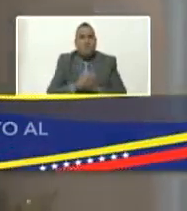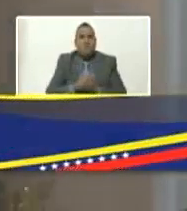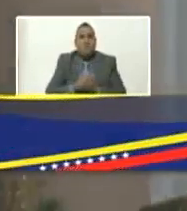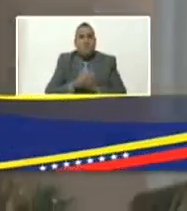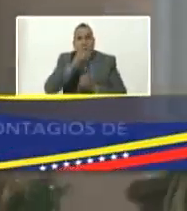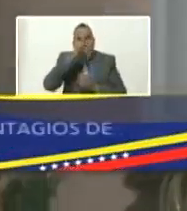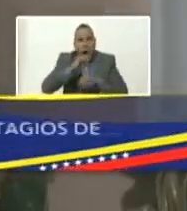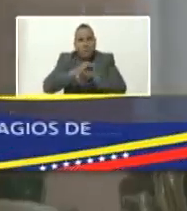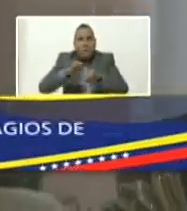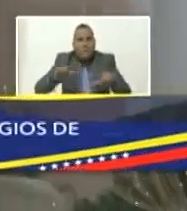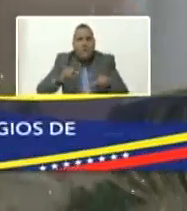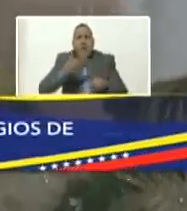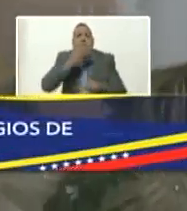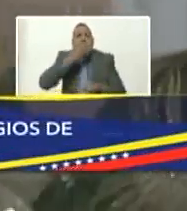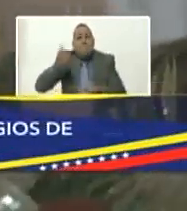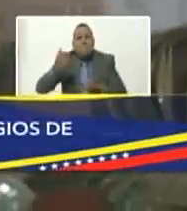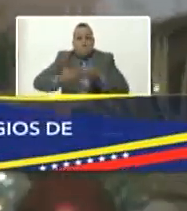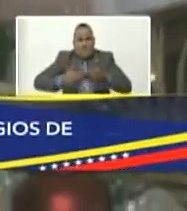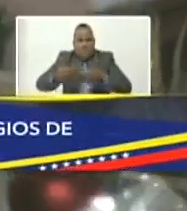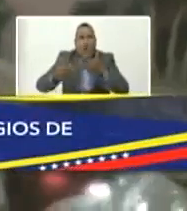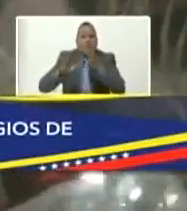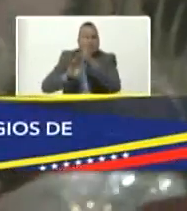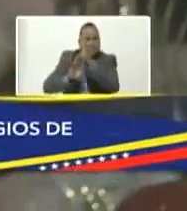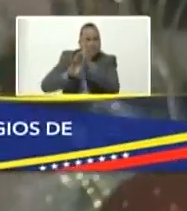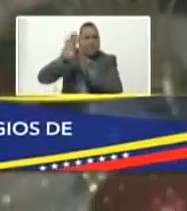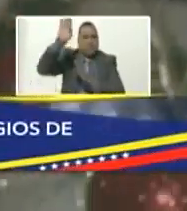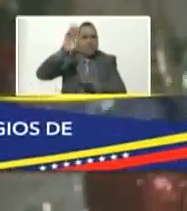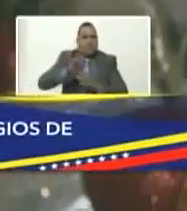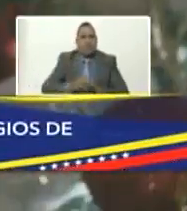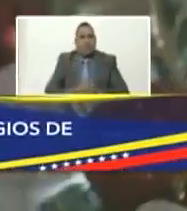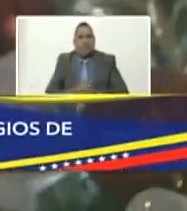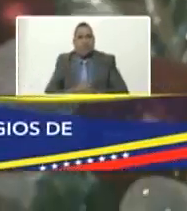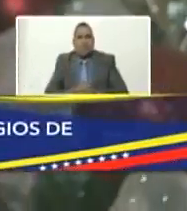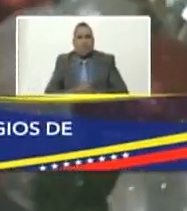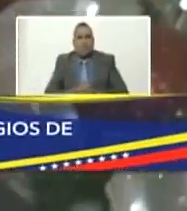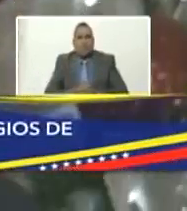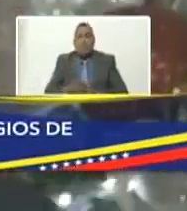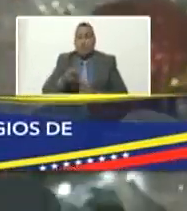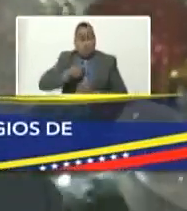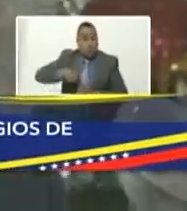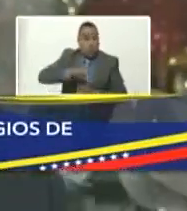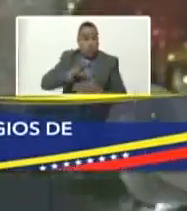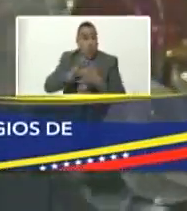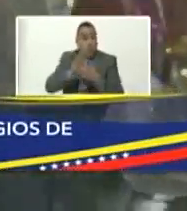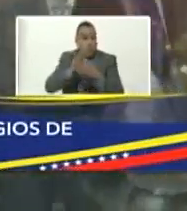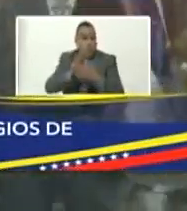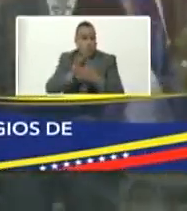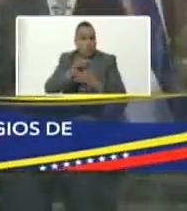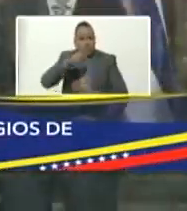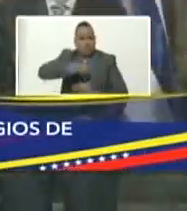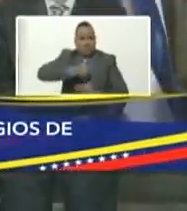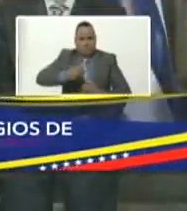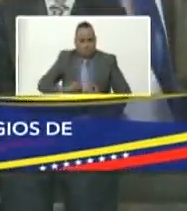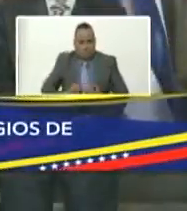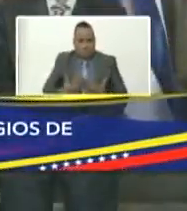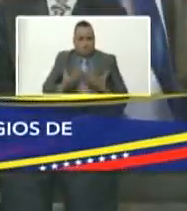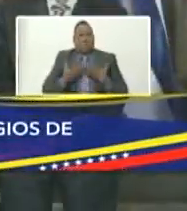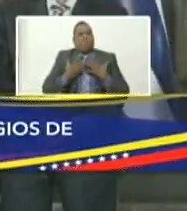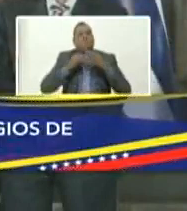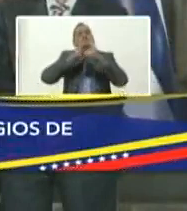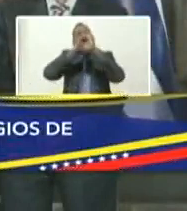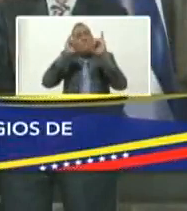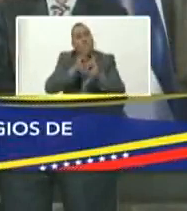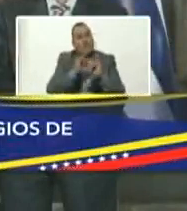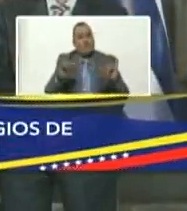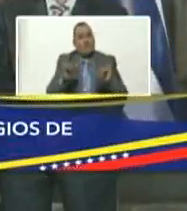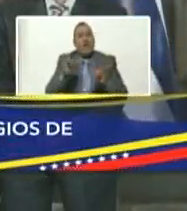en mejoría, en crecimiento. Así que nos unimos en el mismo espíritu de crecimiento y de felicidad,